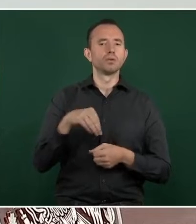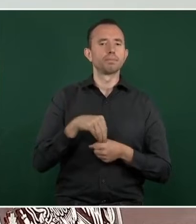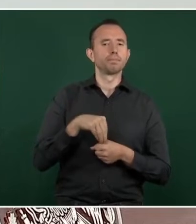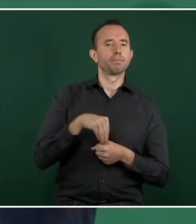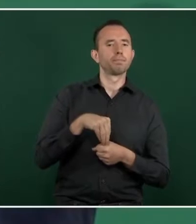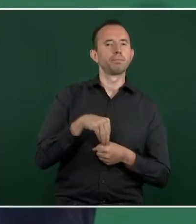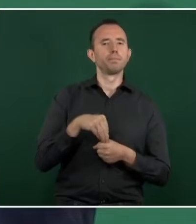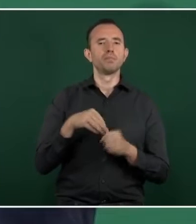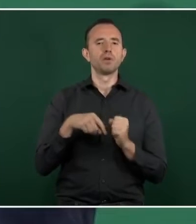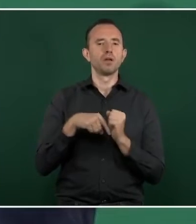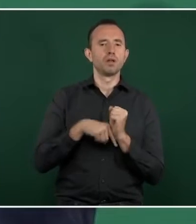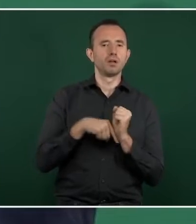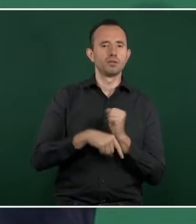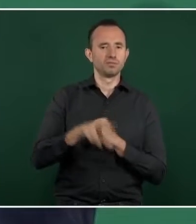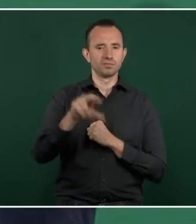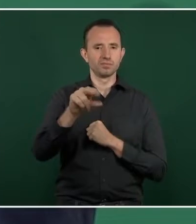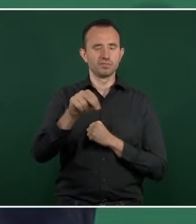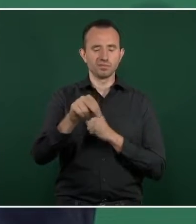nada,